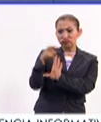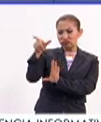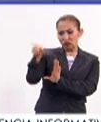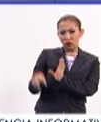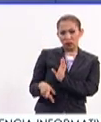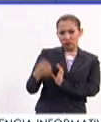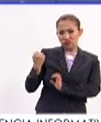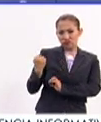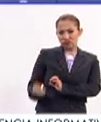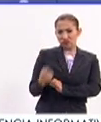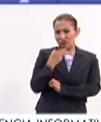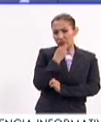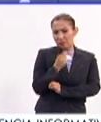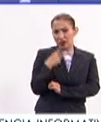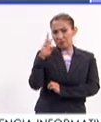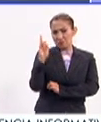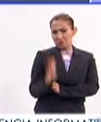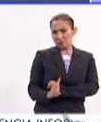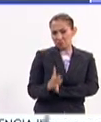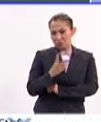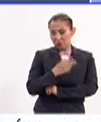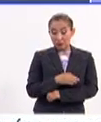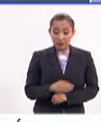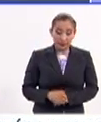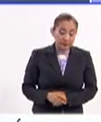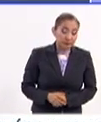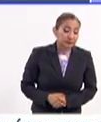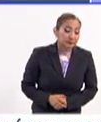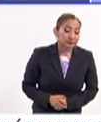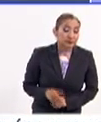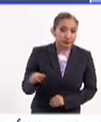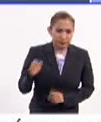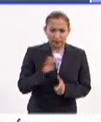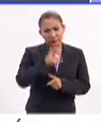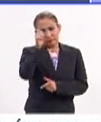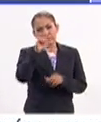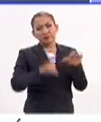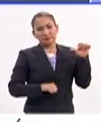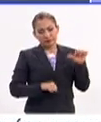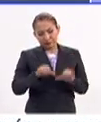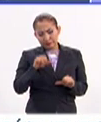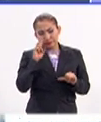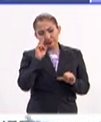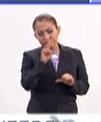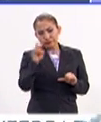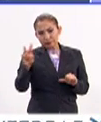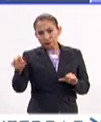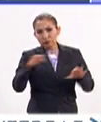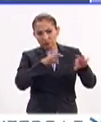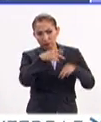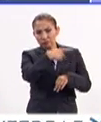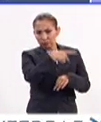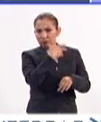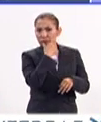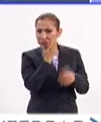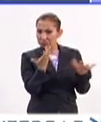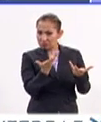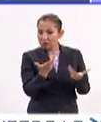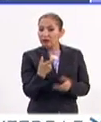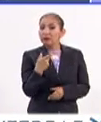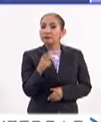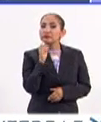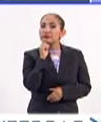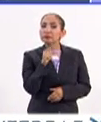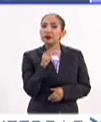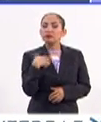de la dictadura de este dictador venezolano. Y tiene muchas otras funciones críticas, pero